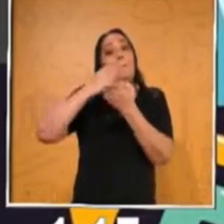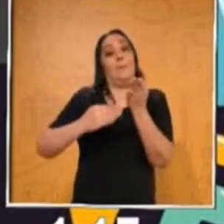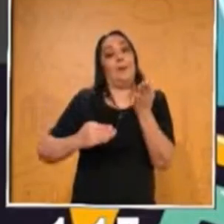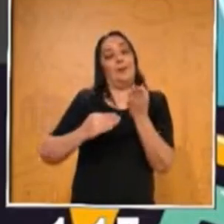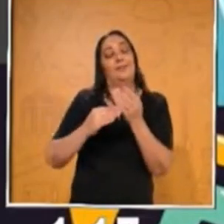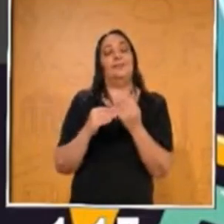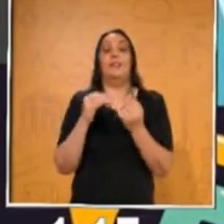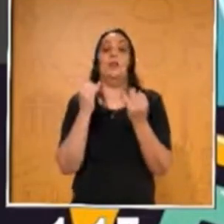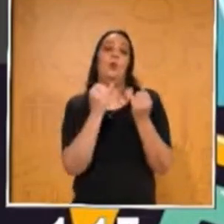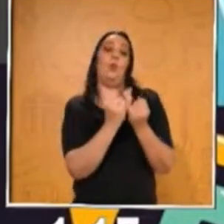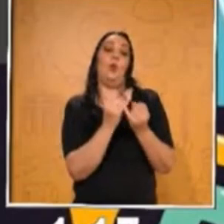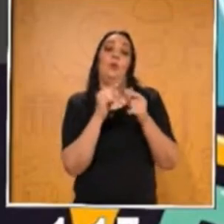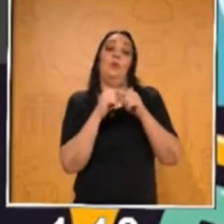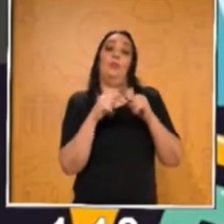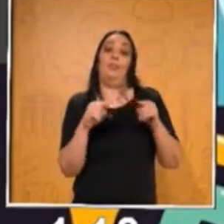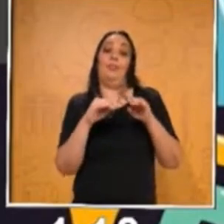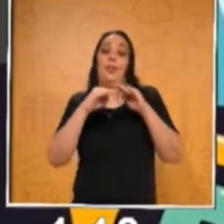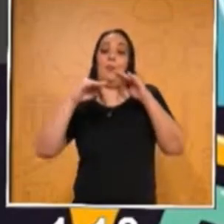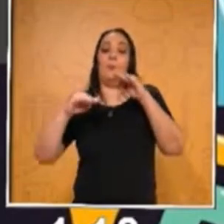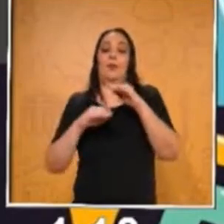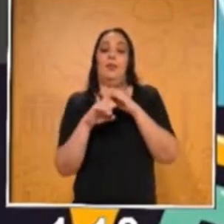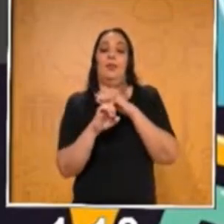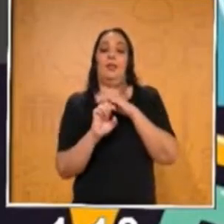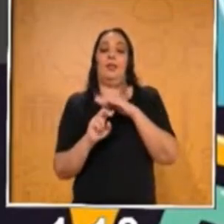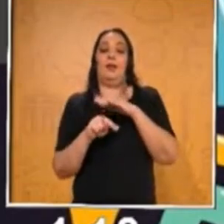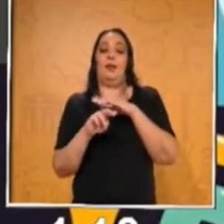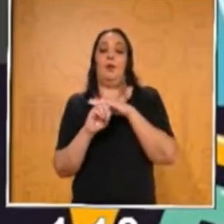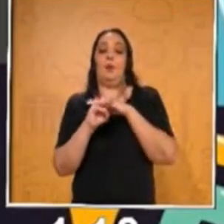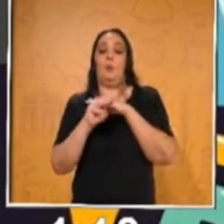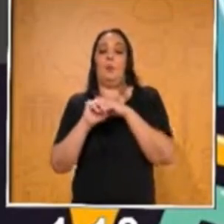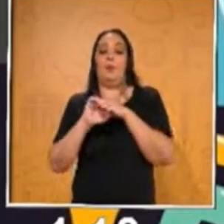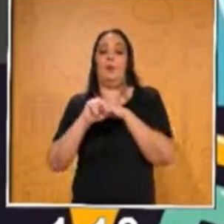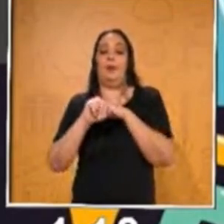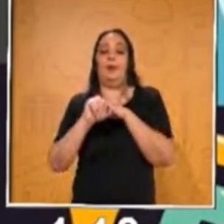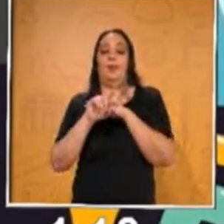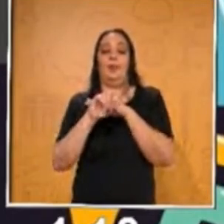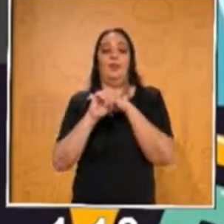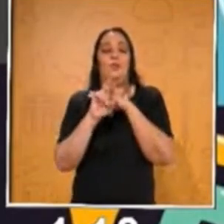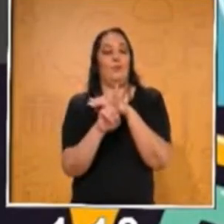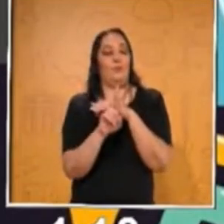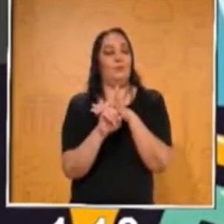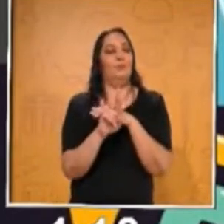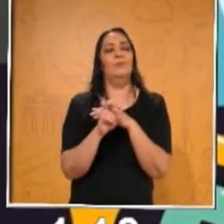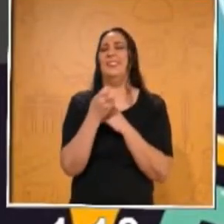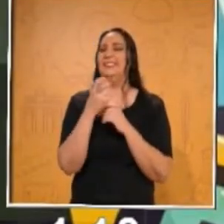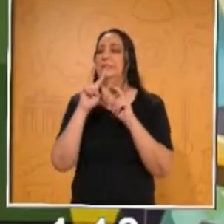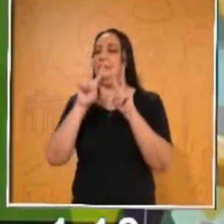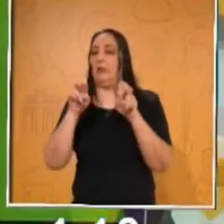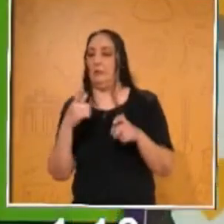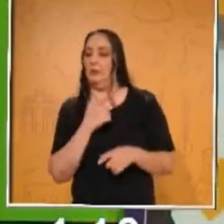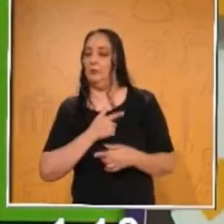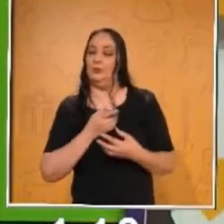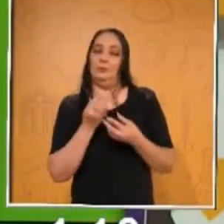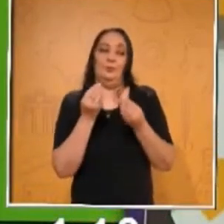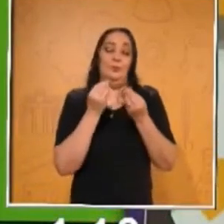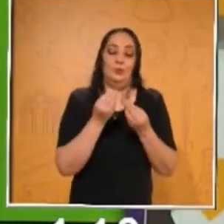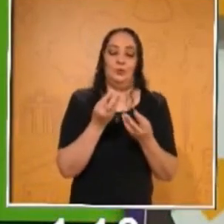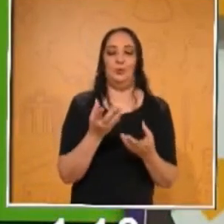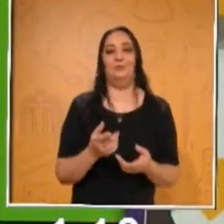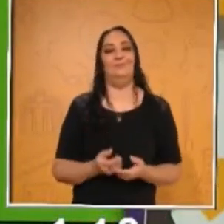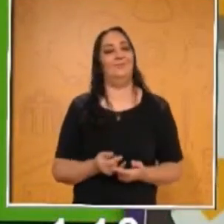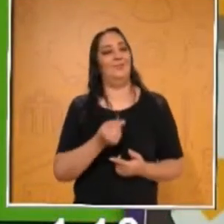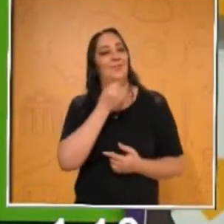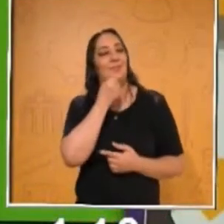igual o distinto denominador. Maestro, ¿sí o no que este tema les gusta mucho a los niños? Les gusta